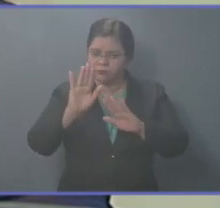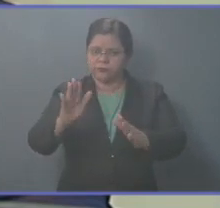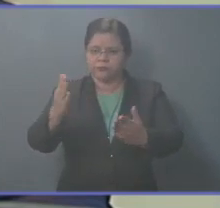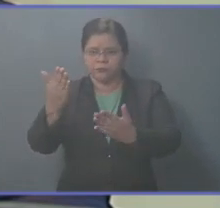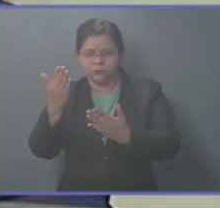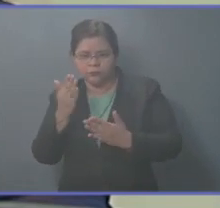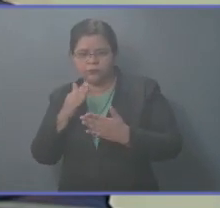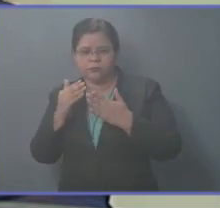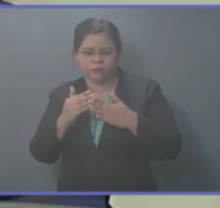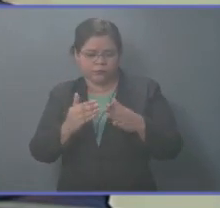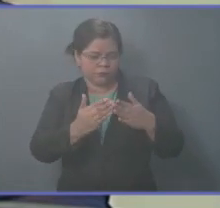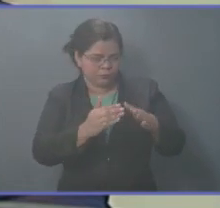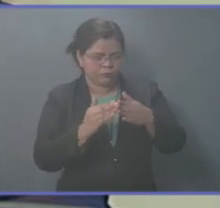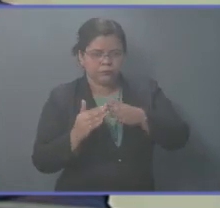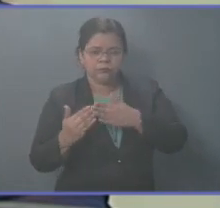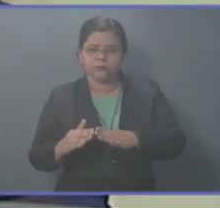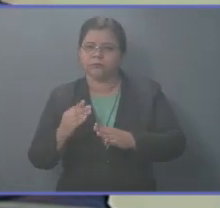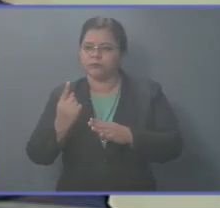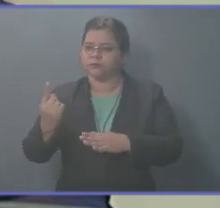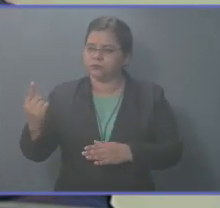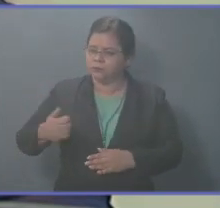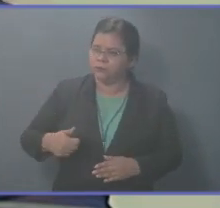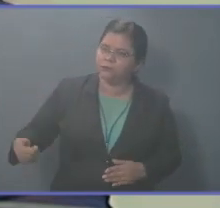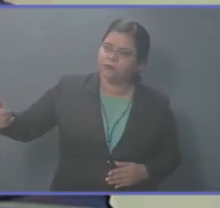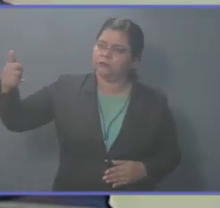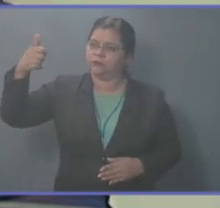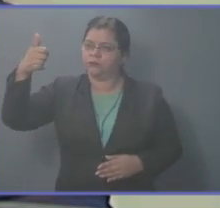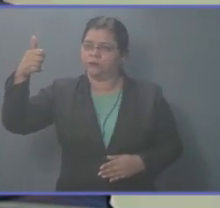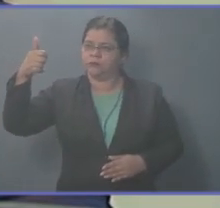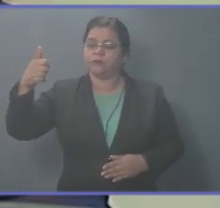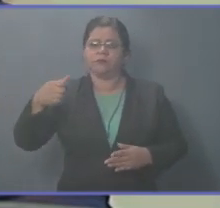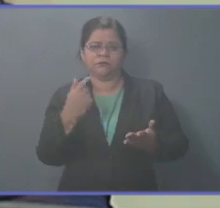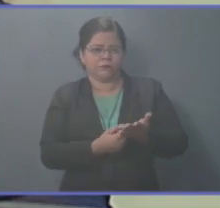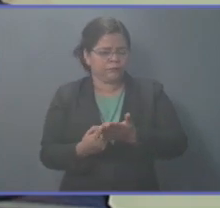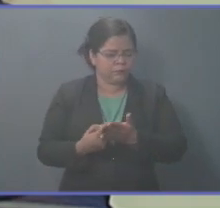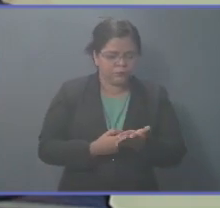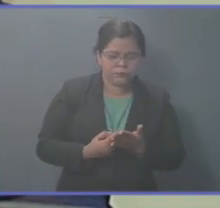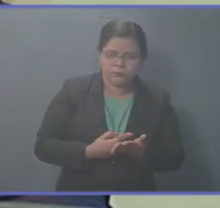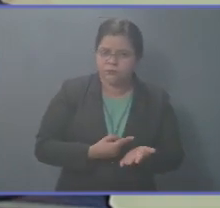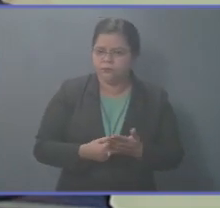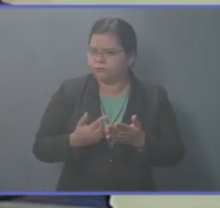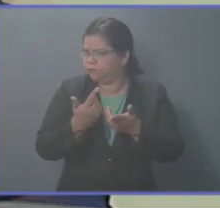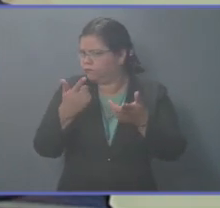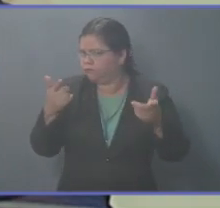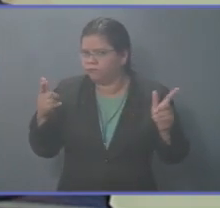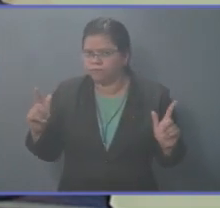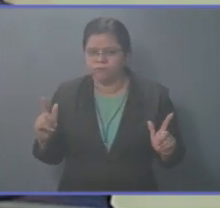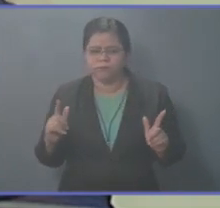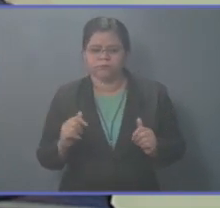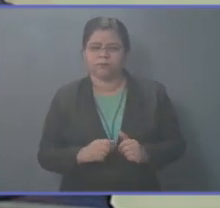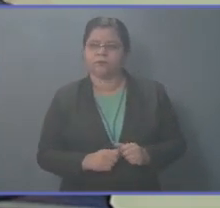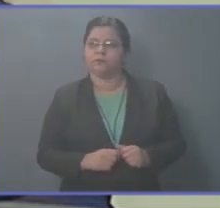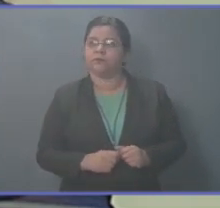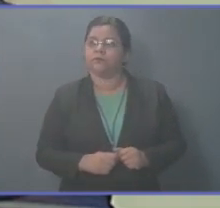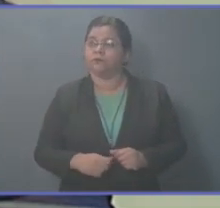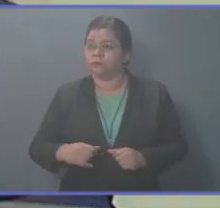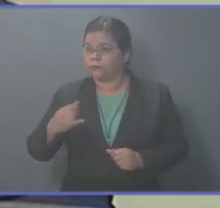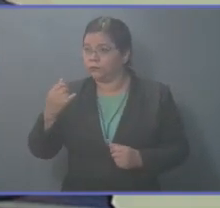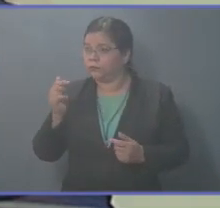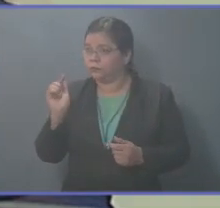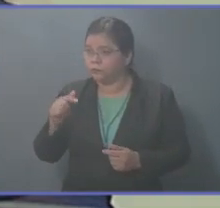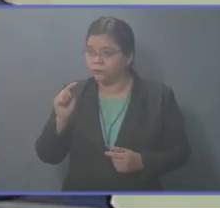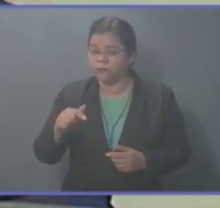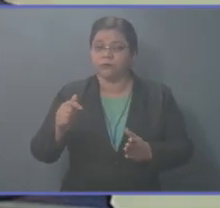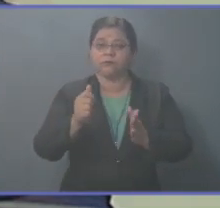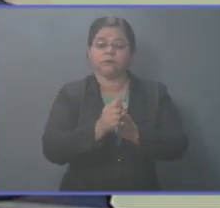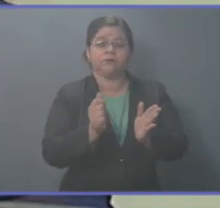entre las diferentes autoridades, el libre debate y el libre ejercicio de las ideologías. Es por ello que